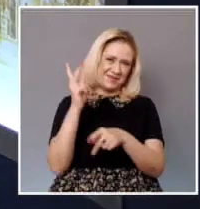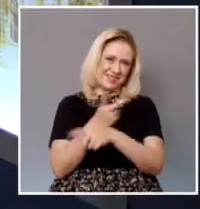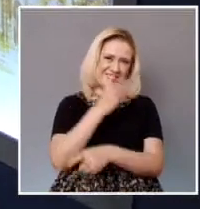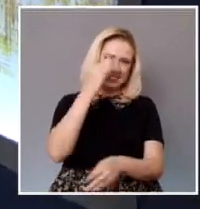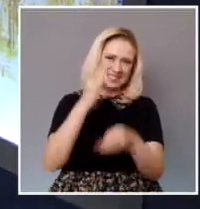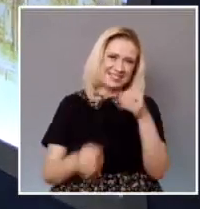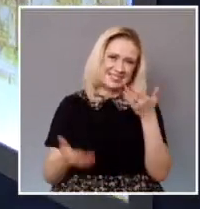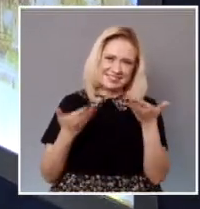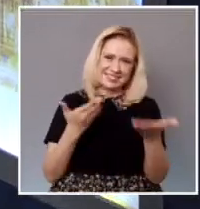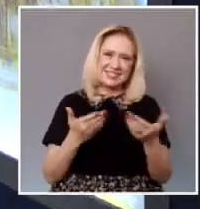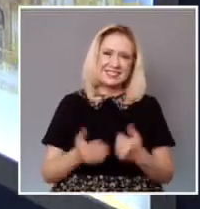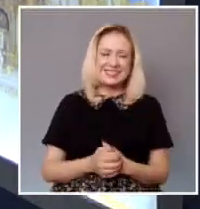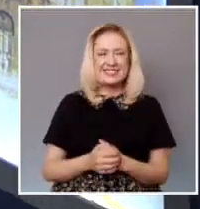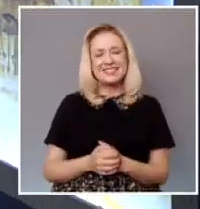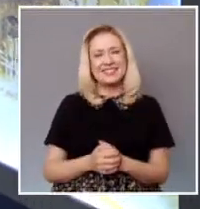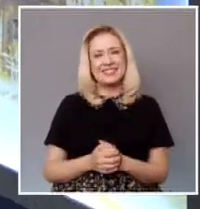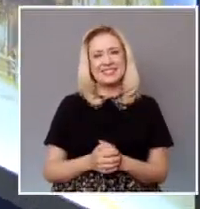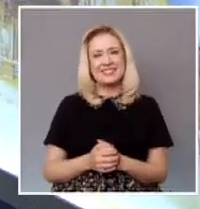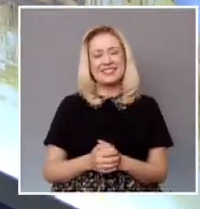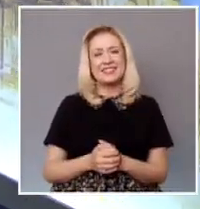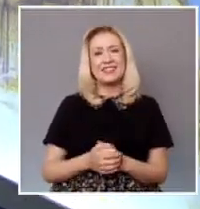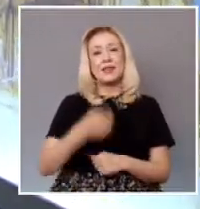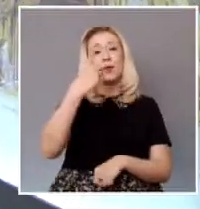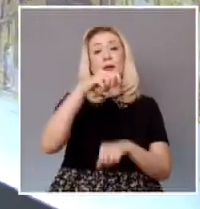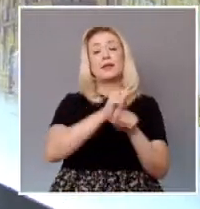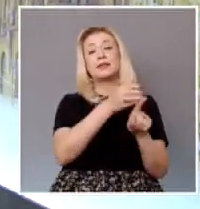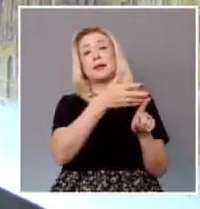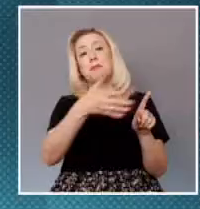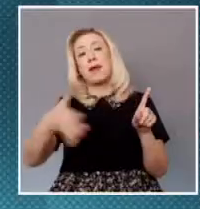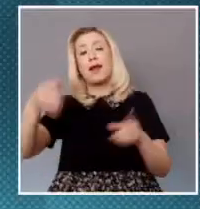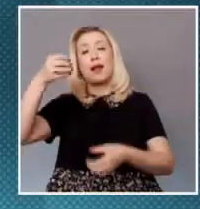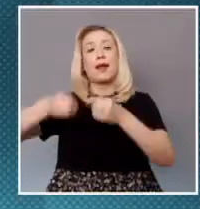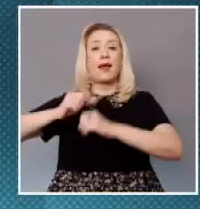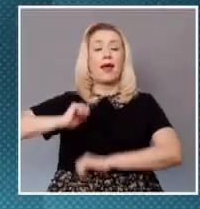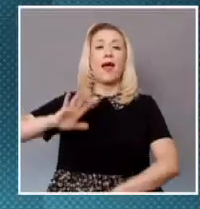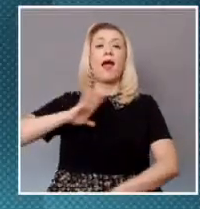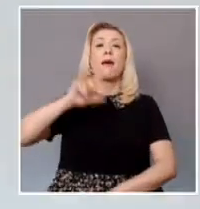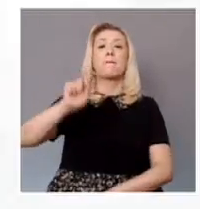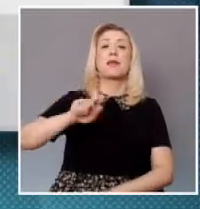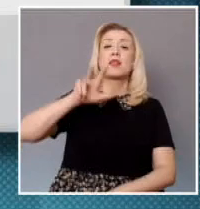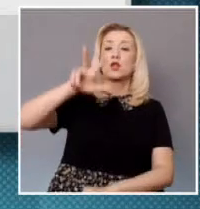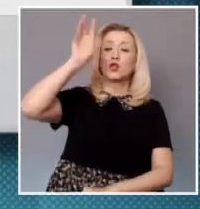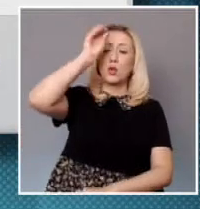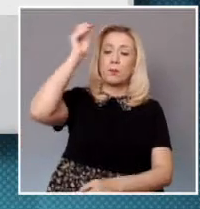En el Semanario Judicial de la Federación se publicaron 28 criterios de distintos